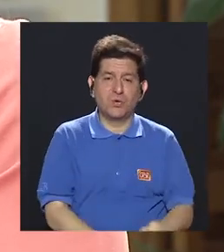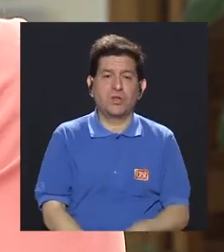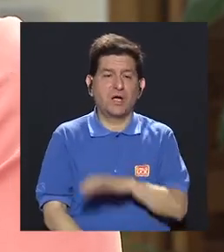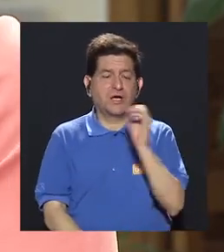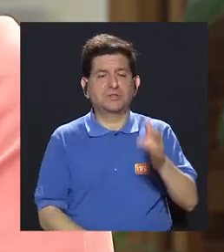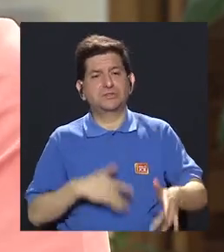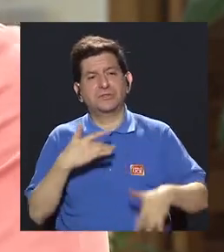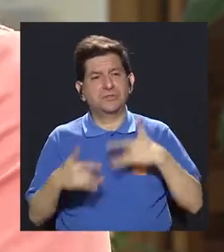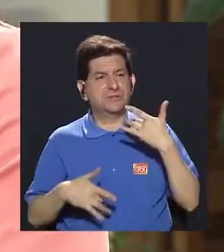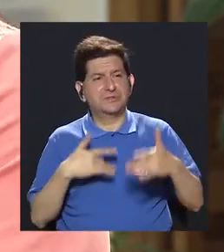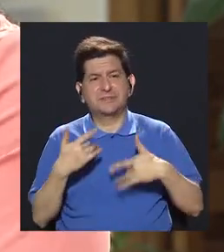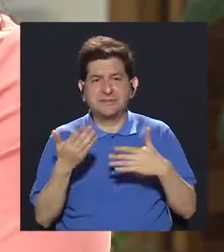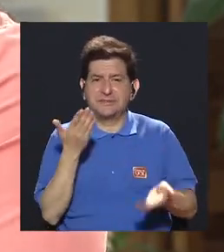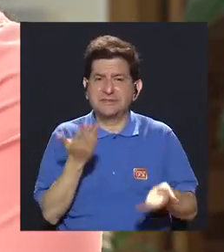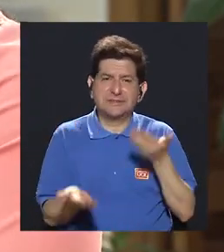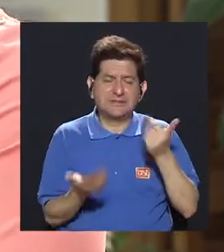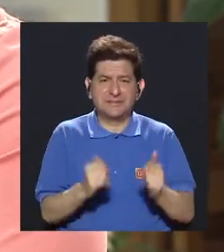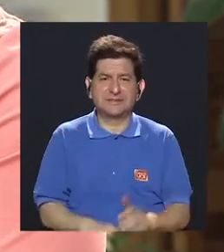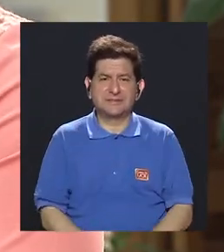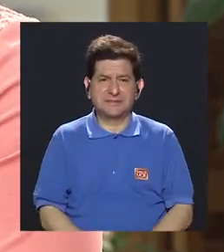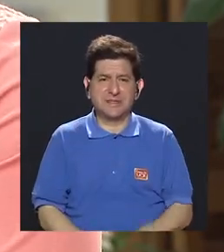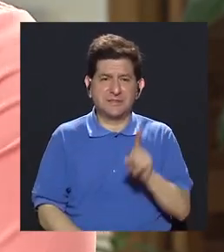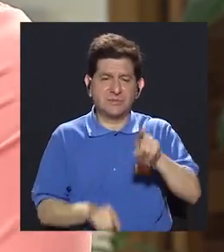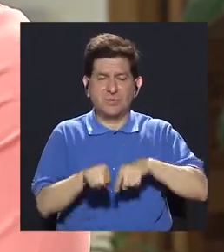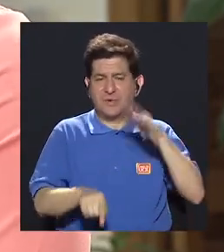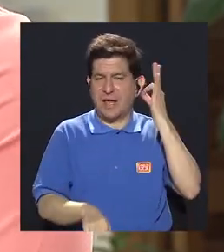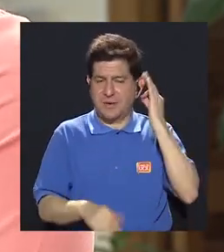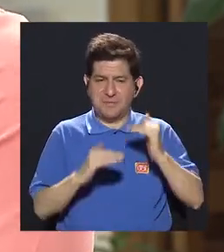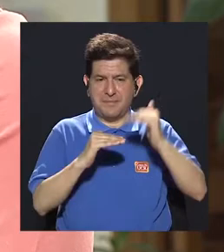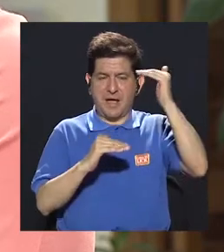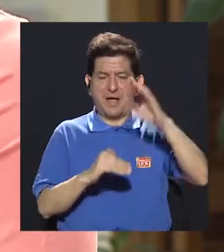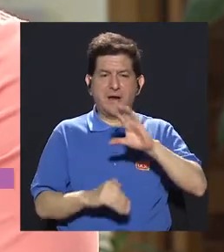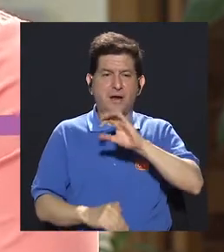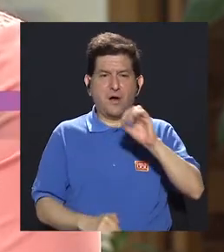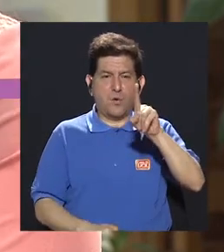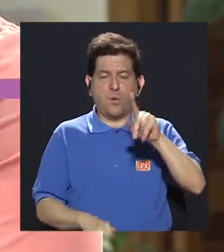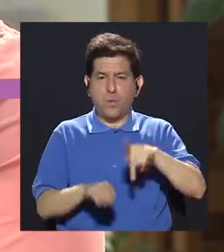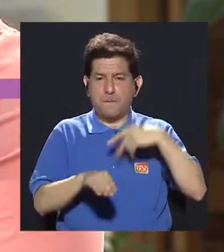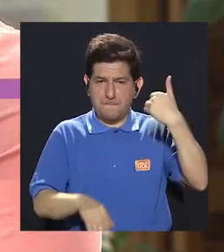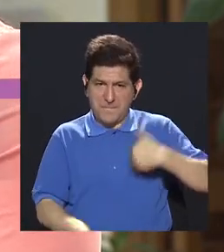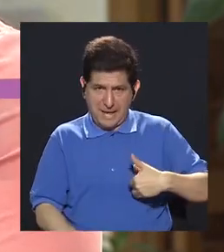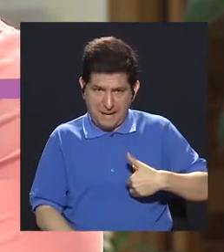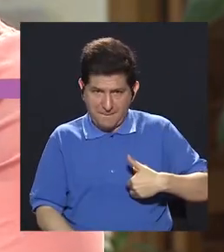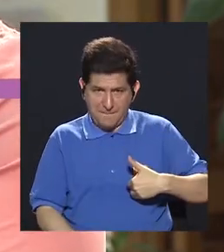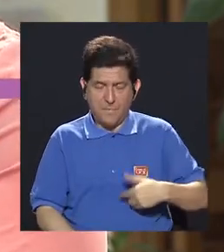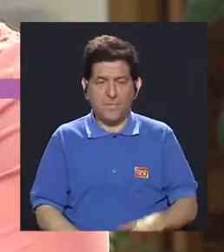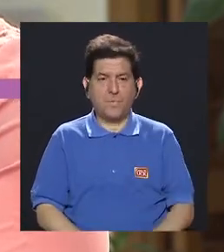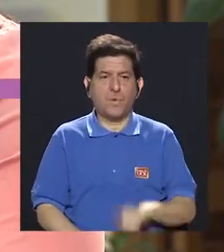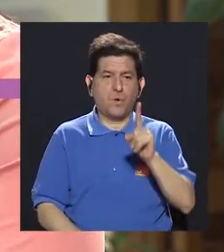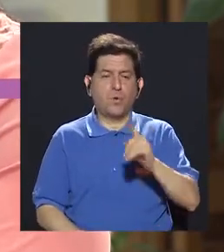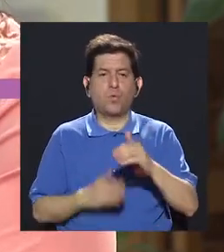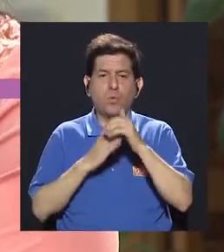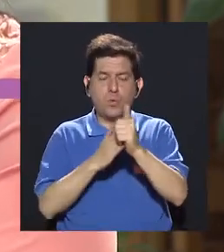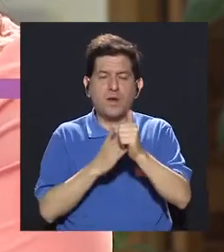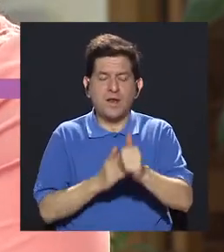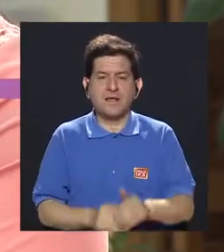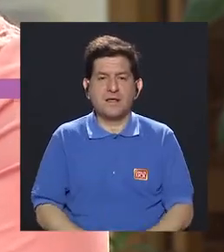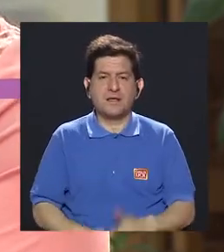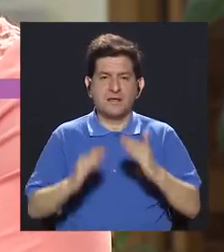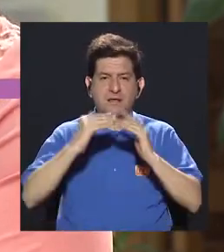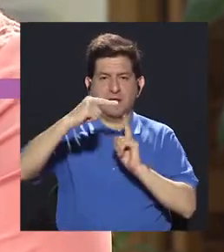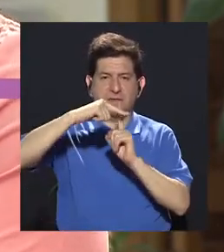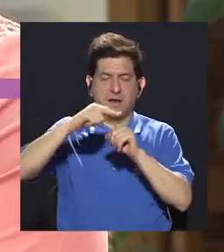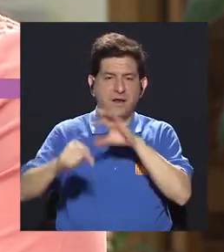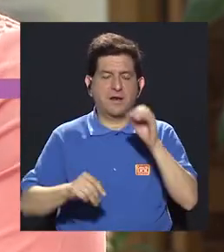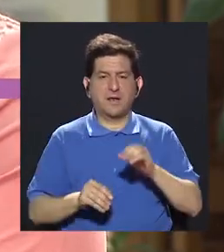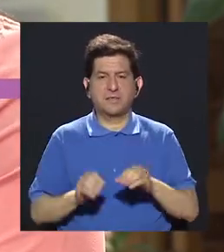o se sienten cómodos cuando es una hermana mayor, un primo, un líder de la iglesia,